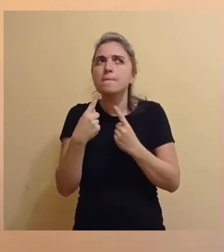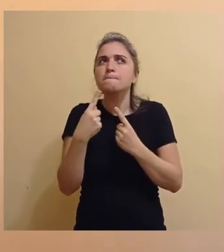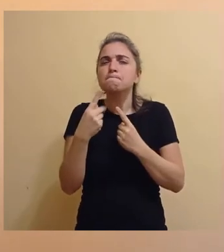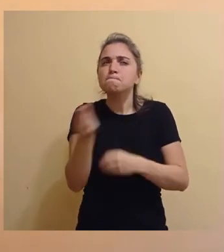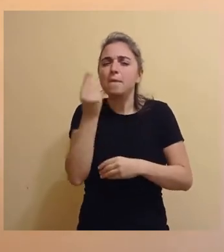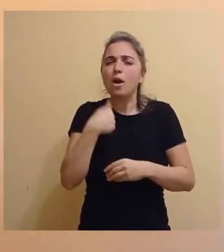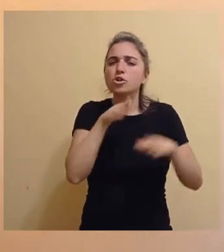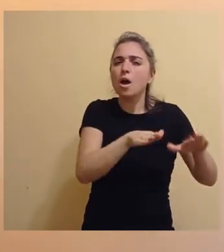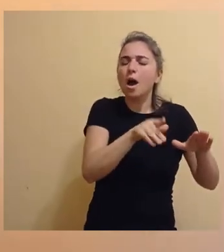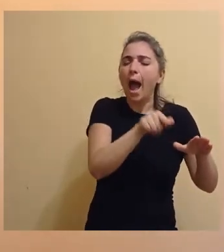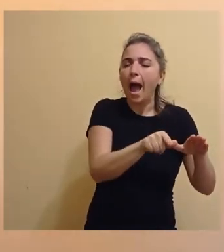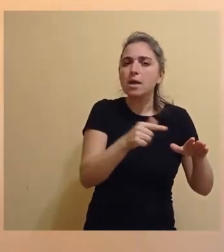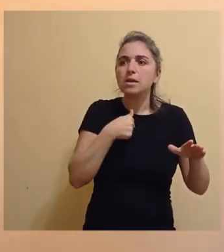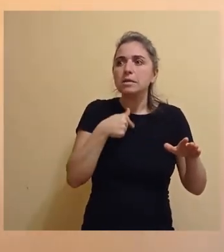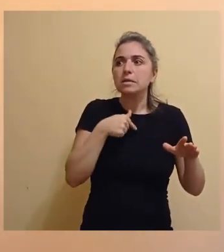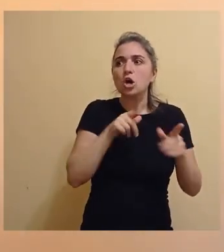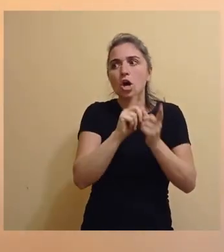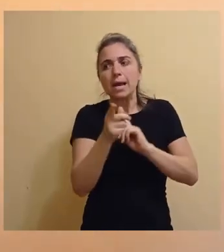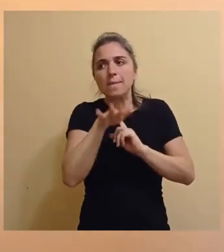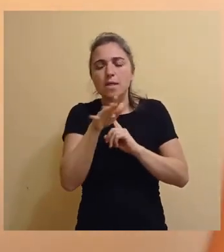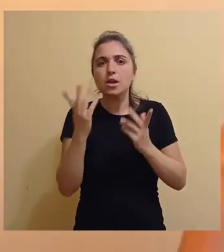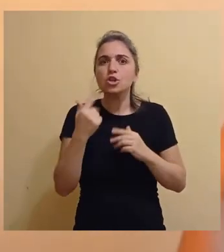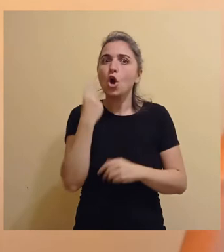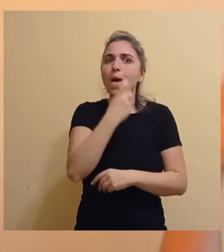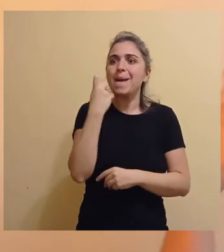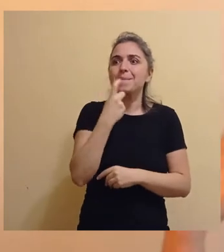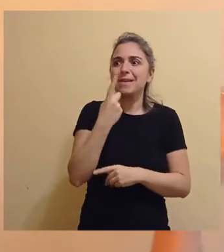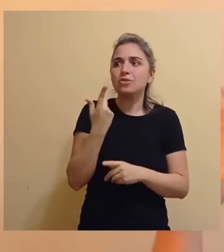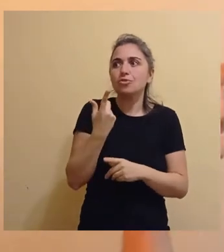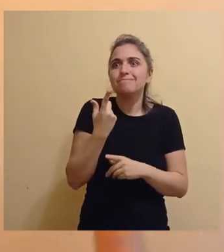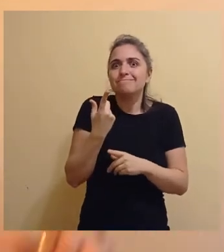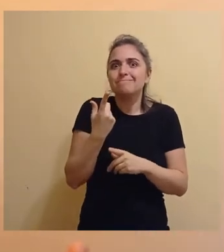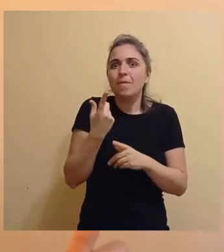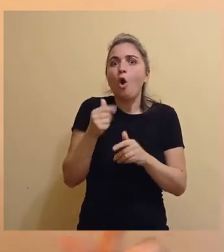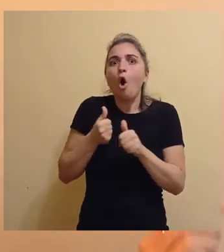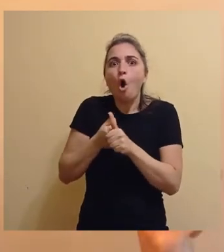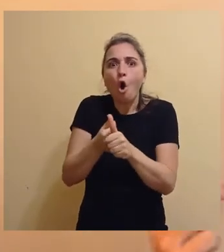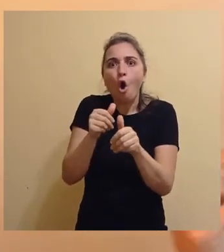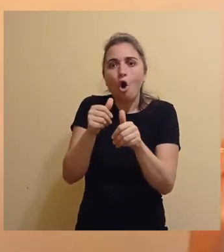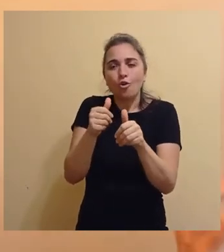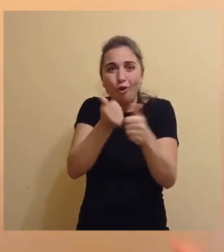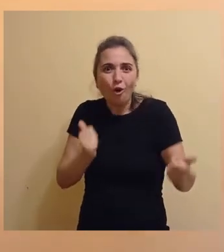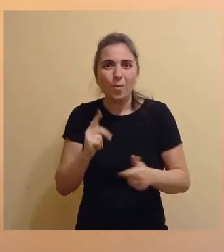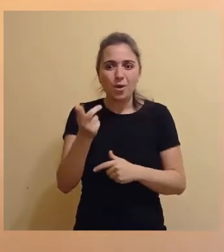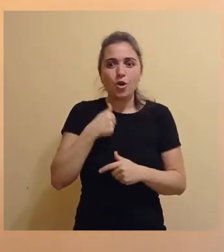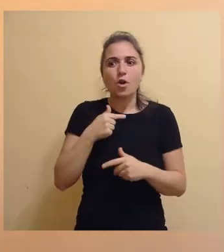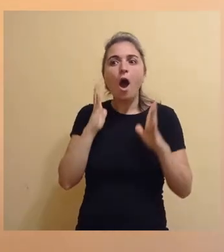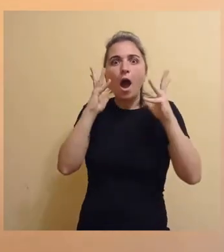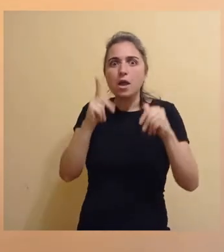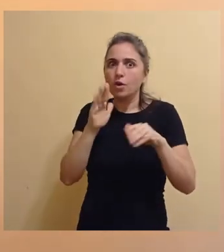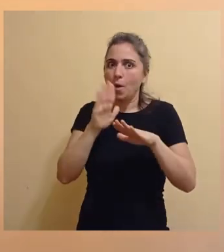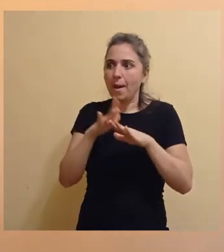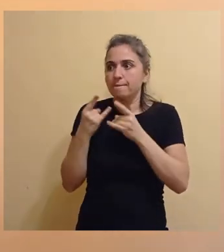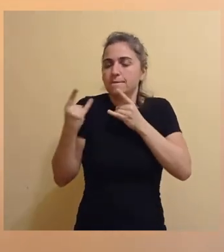porque mi novio quería que estuviese aquí y que no estuviese ahí, y como yo sigo un poco lo que me dice el mito me dice que yo tengo que